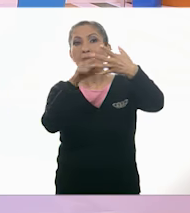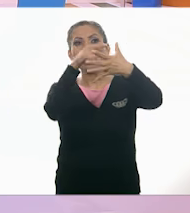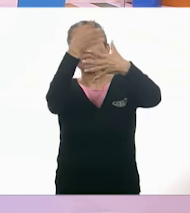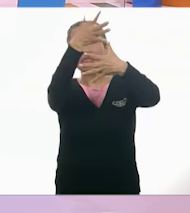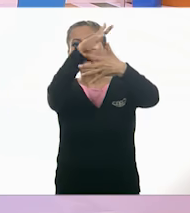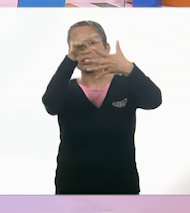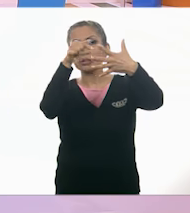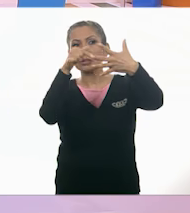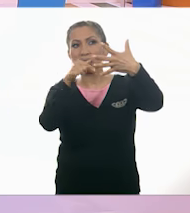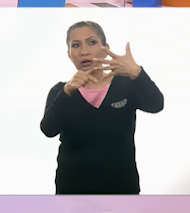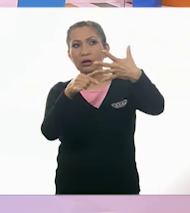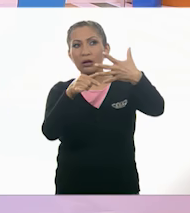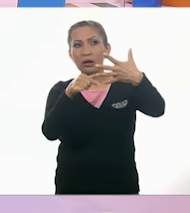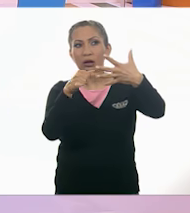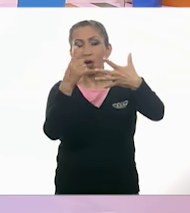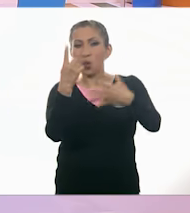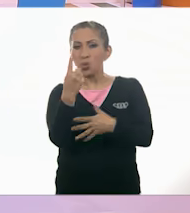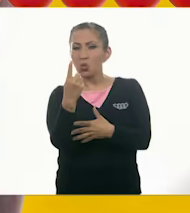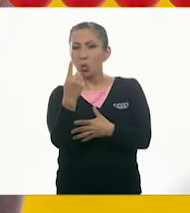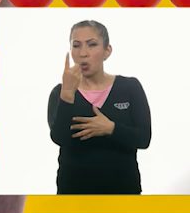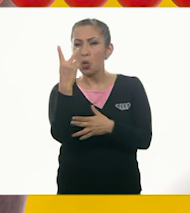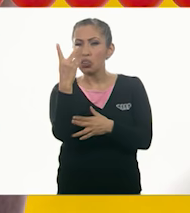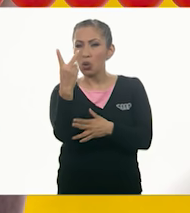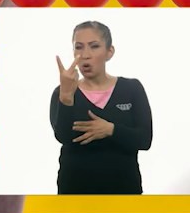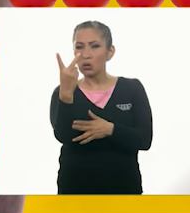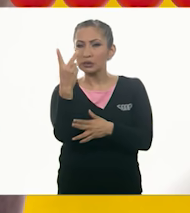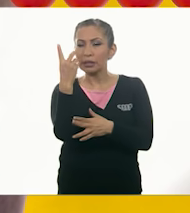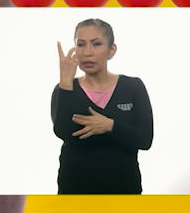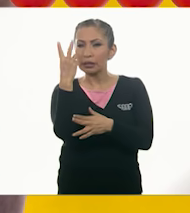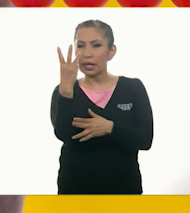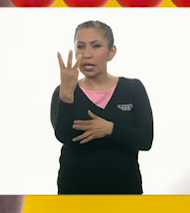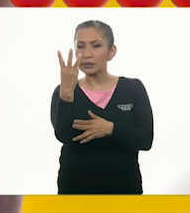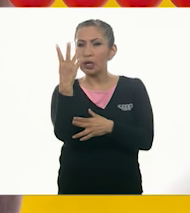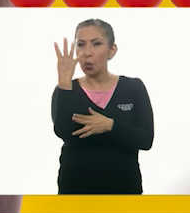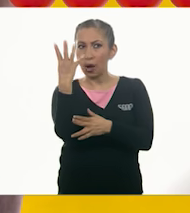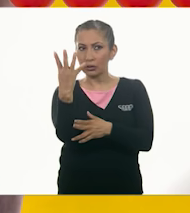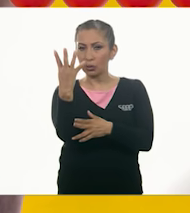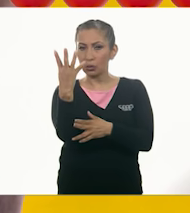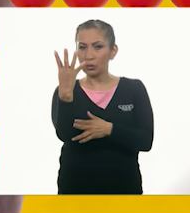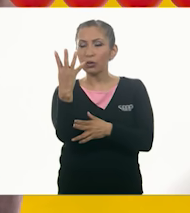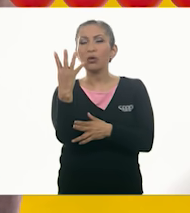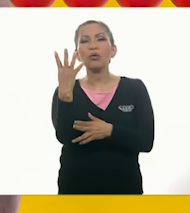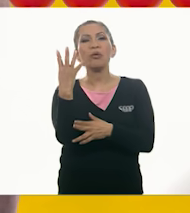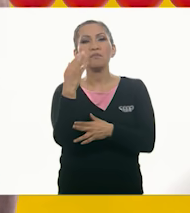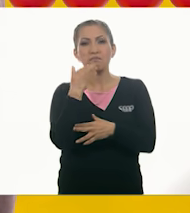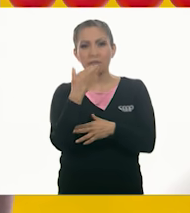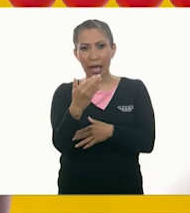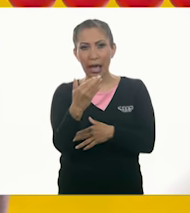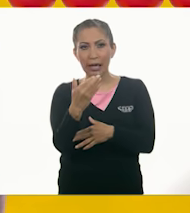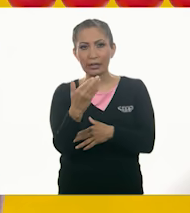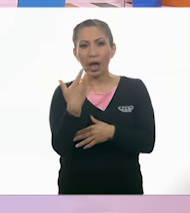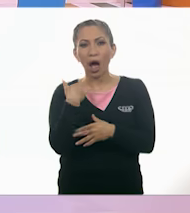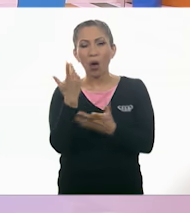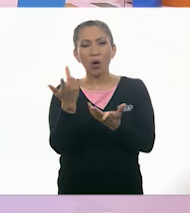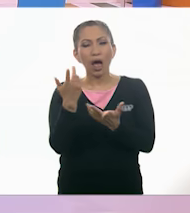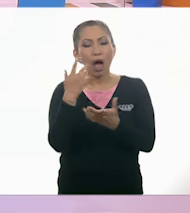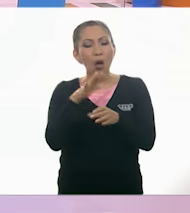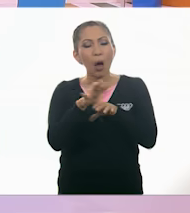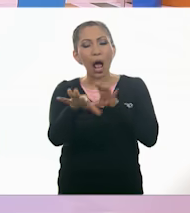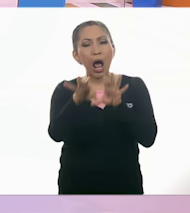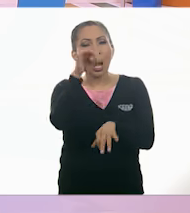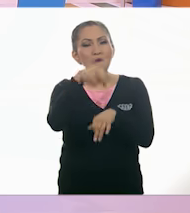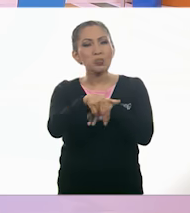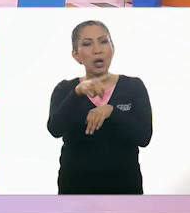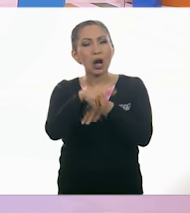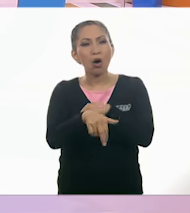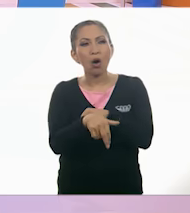1, 2, 3, 4. Muy bien. Bien. Ahora hagamos la cuenta para descubrir el número